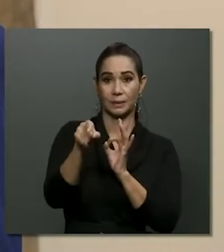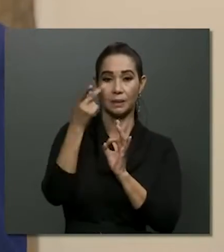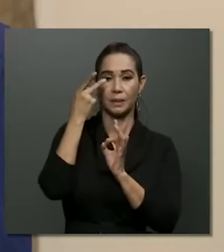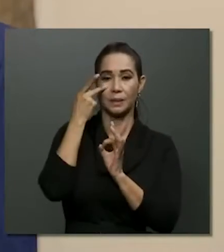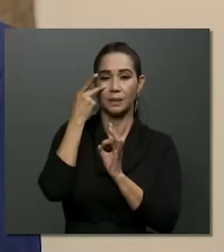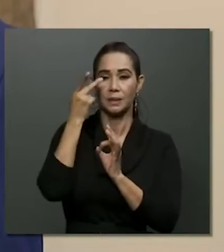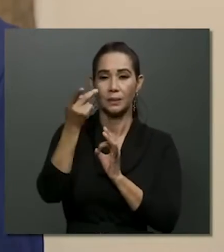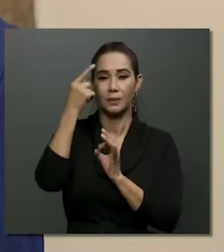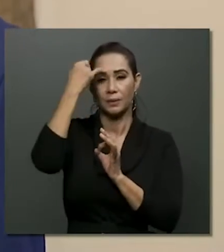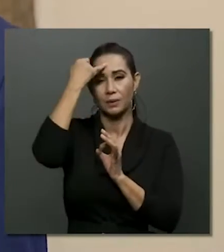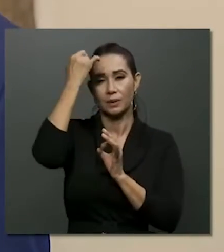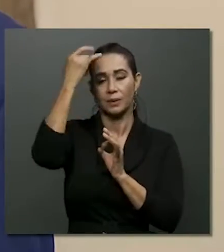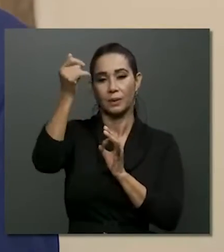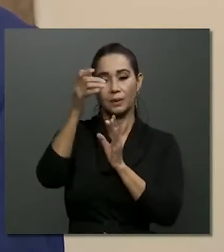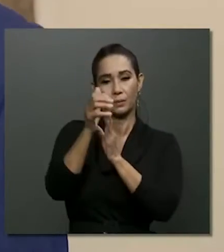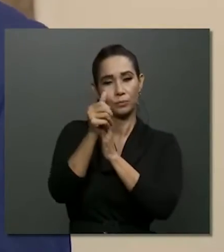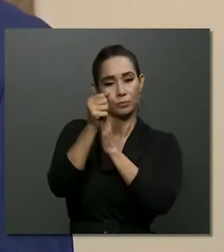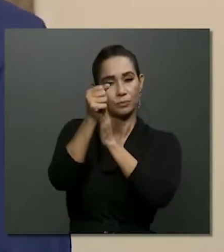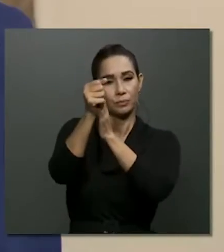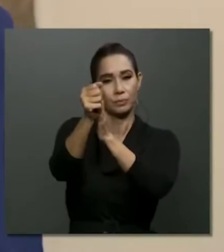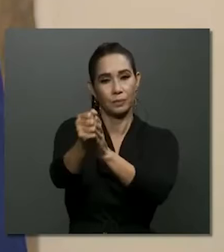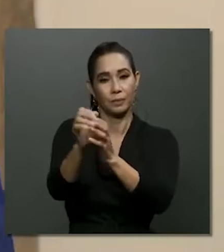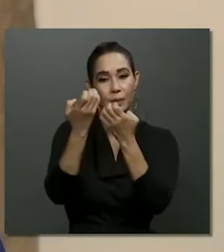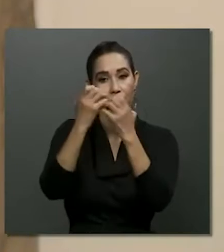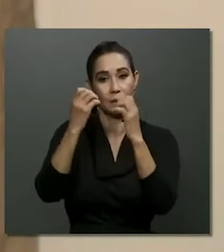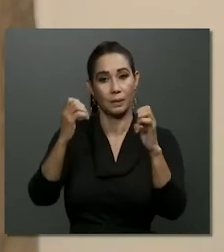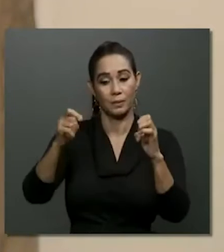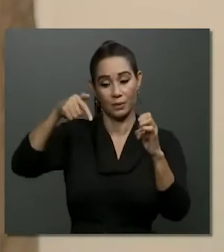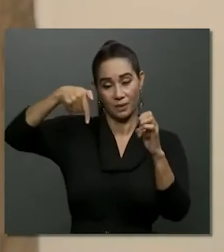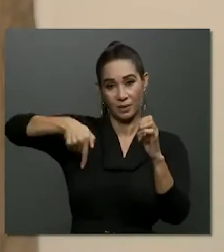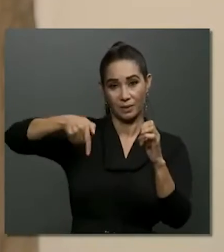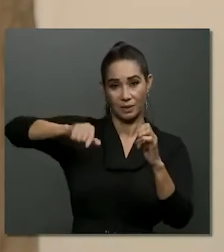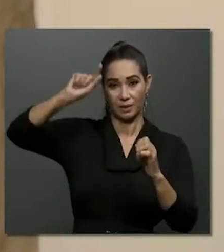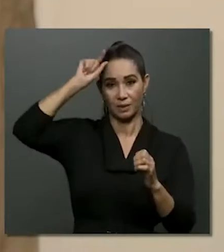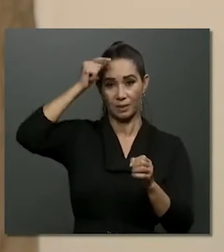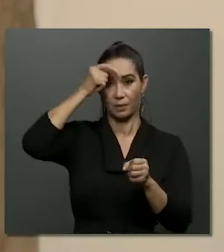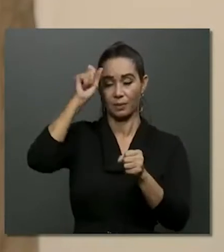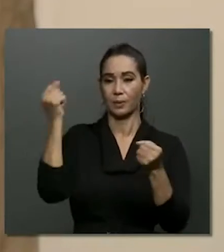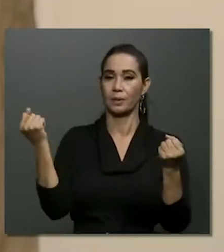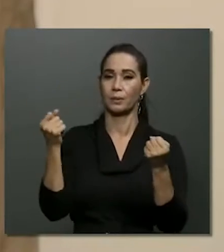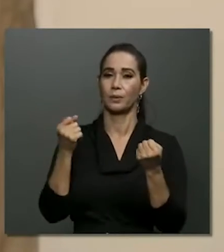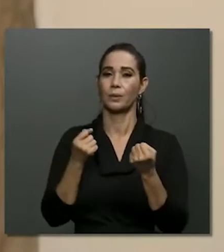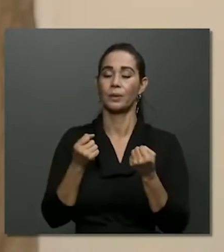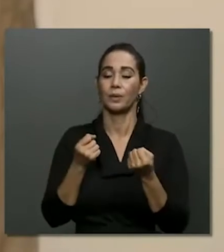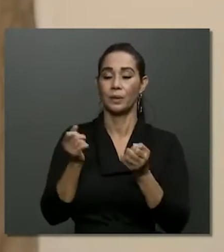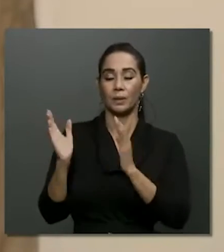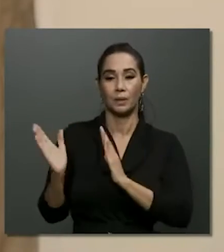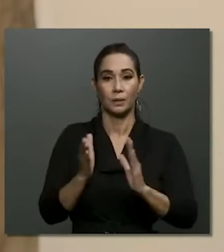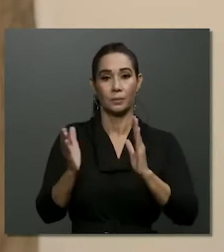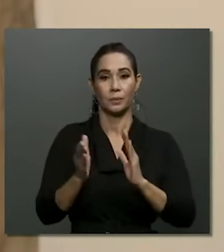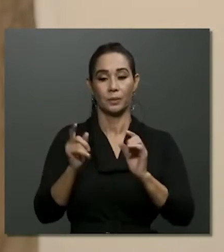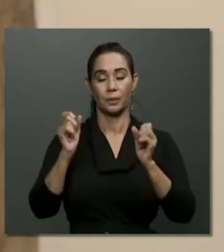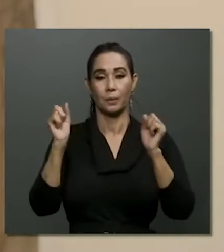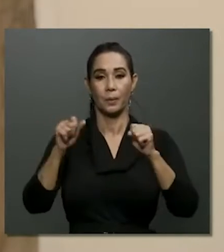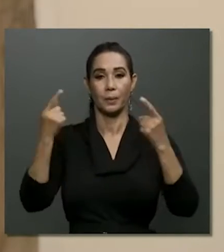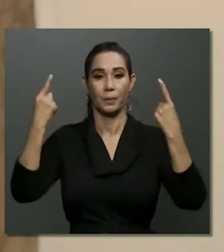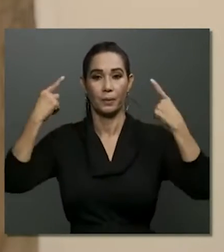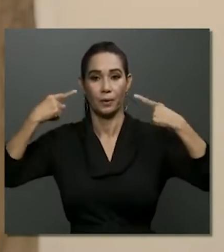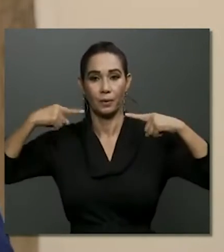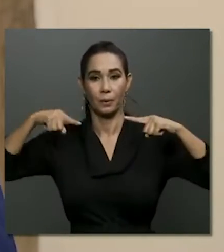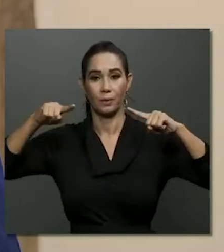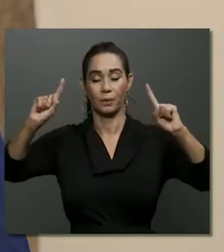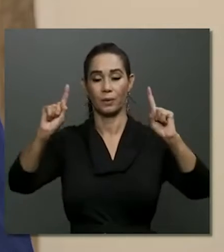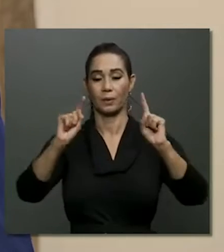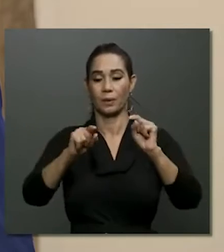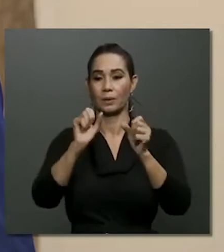es la que guía el esfuerzo que desde el gobierno hacemos en el proceso de lograr un gran pacto social